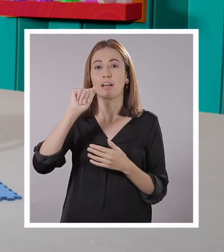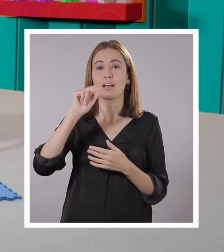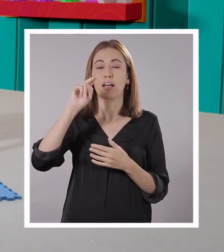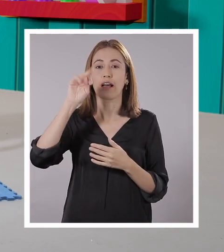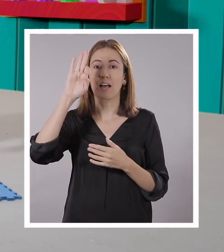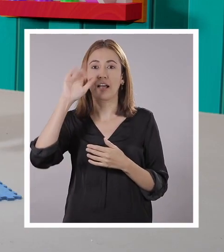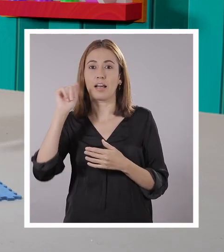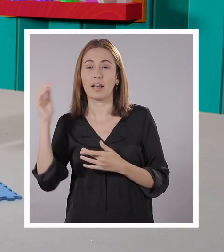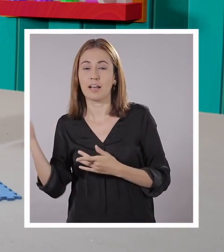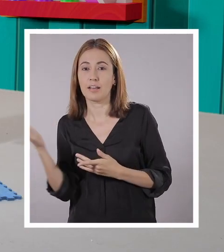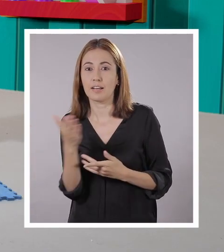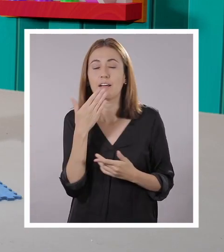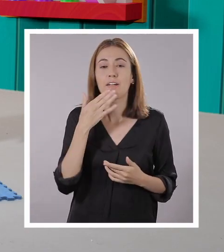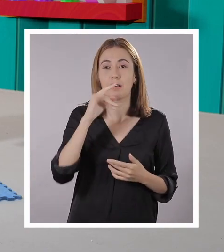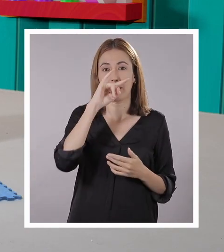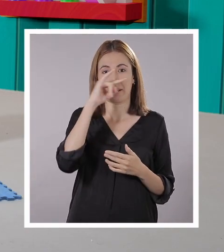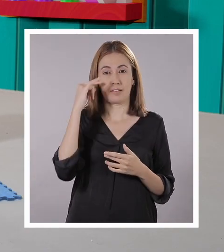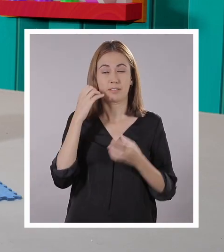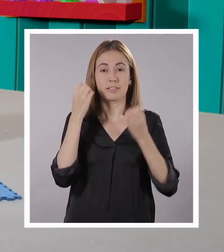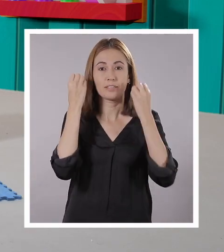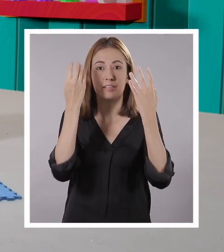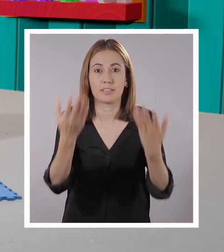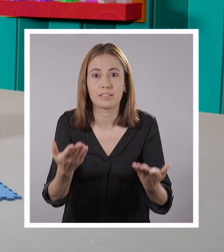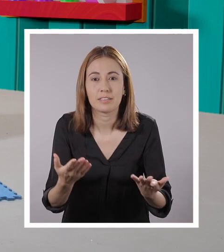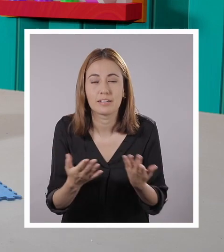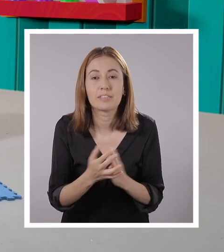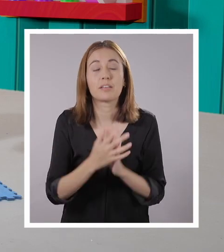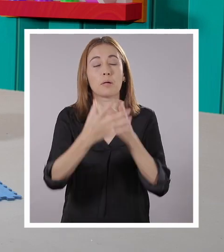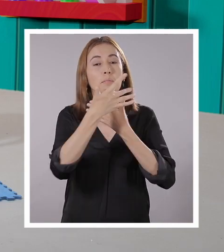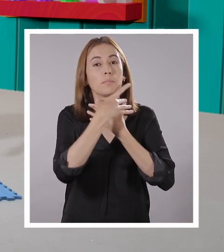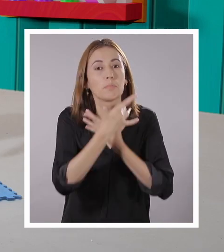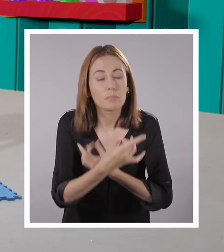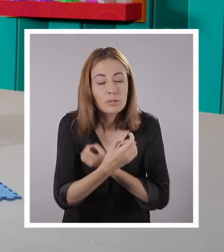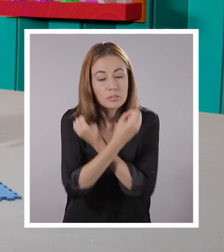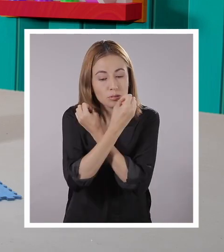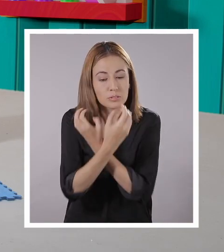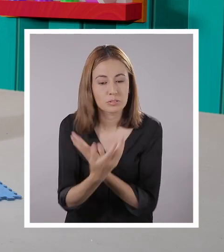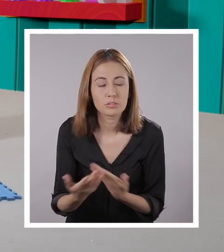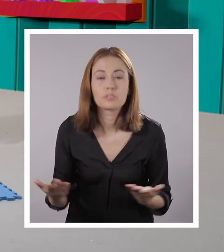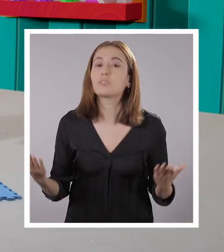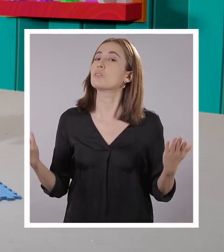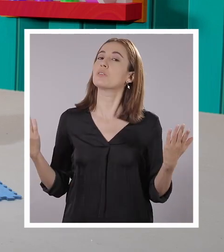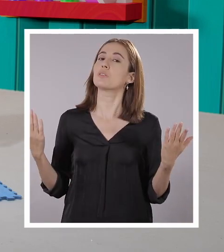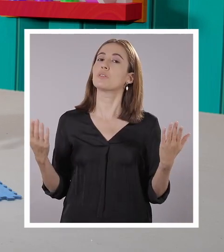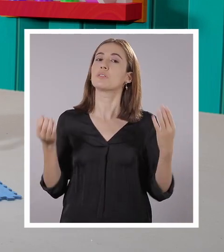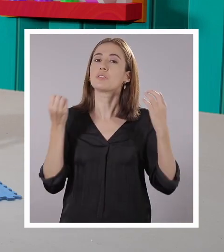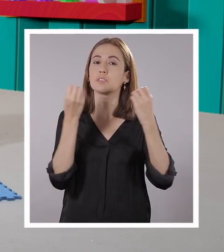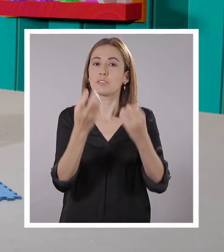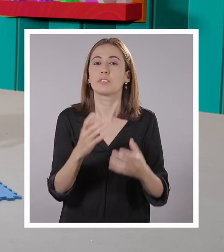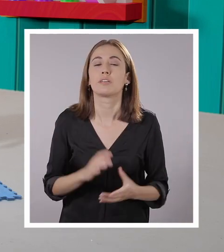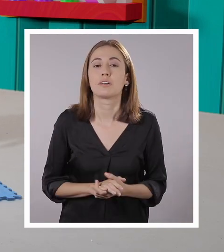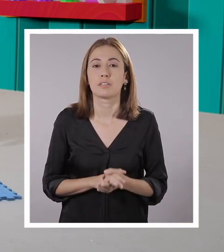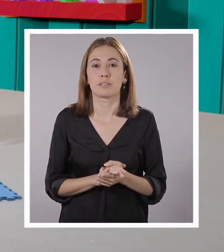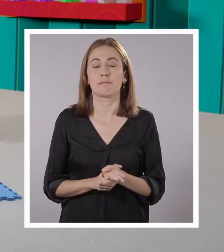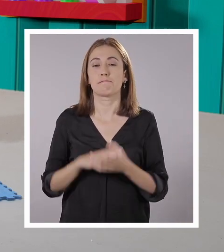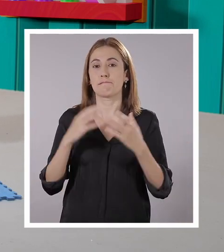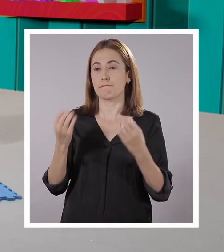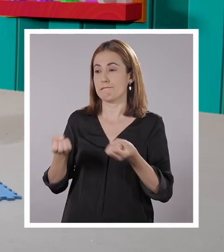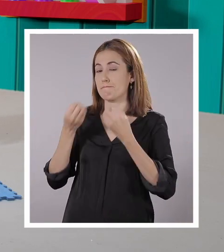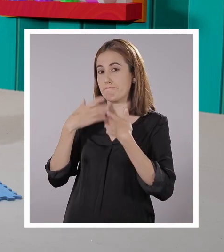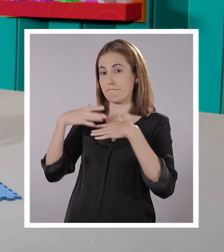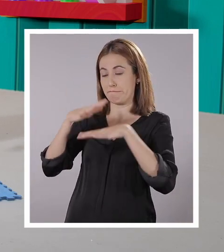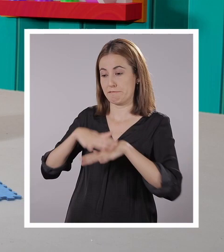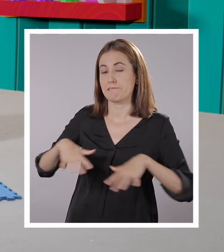Profe Carlita. Bienvenida, Anto. Te presento a los niños y niñas de Elemental. Muchísimo gusto. Gracias por recibirme en su